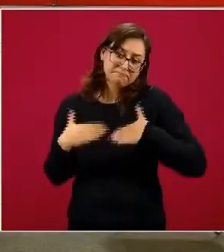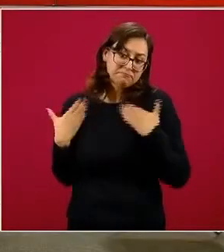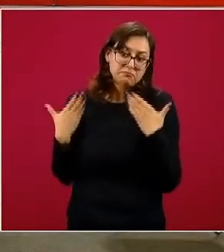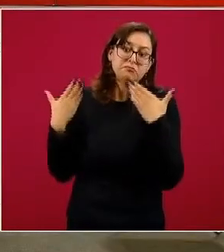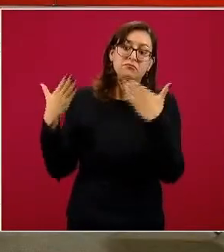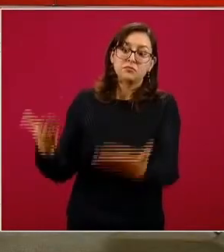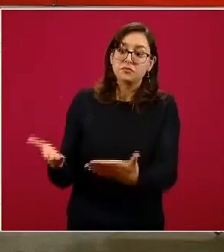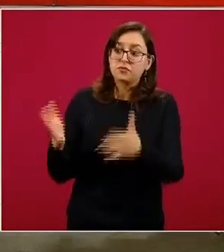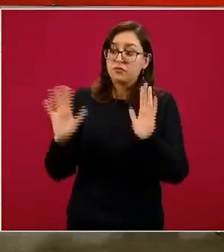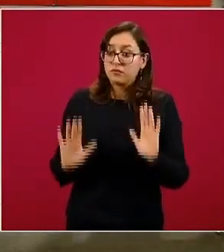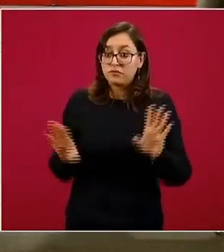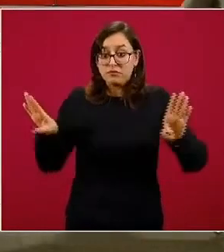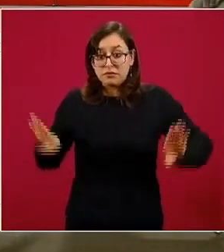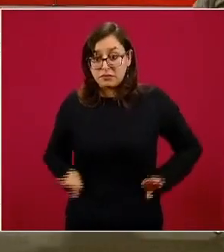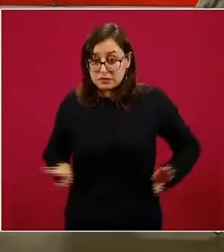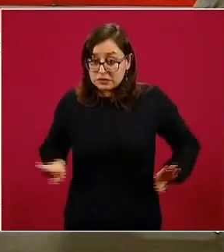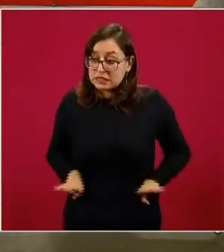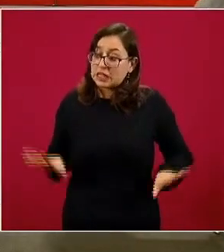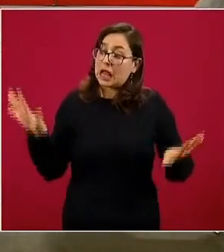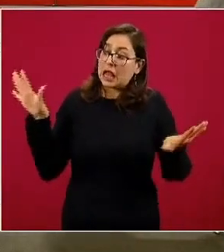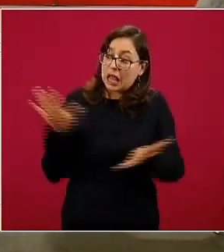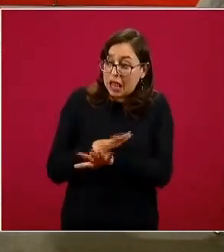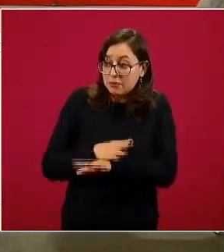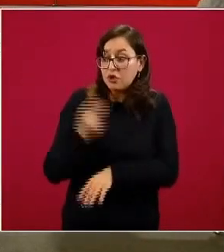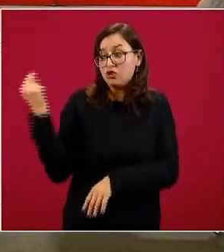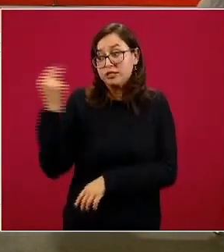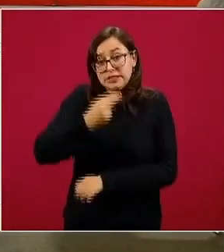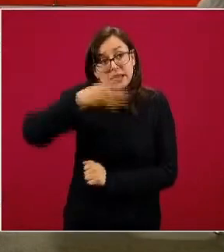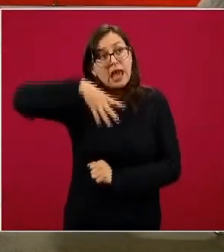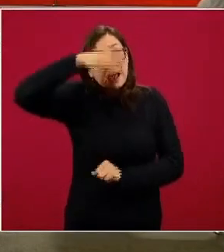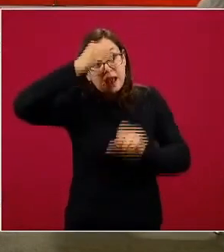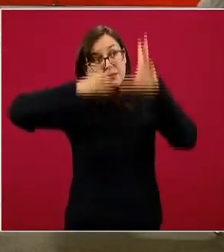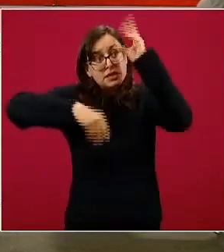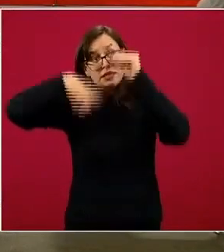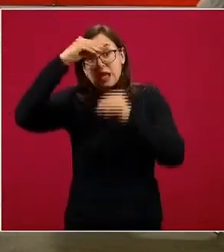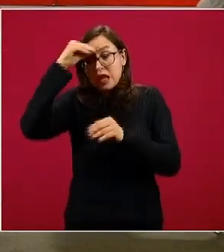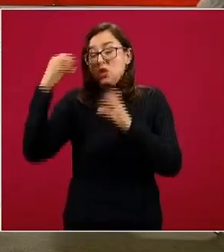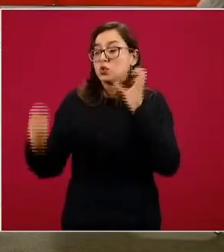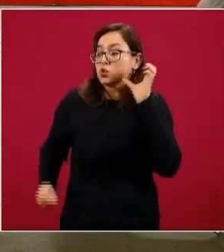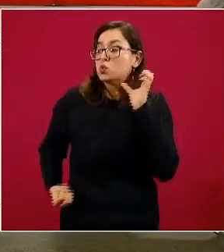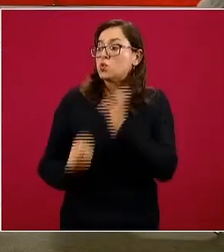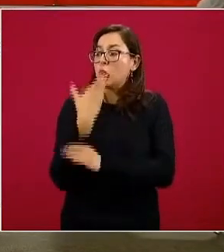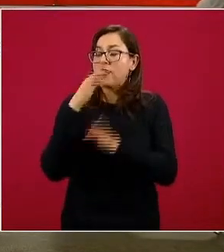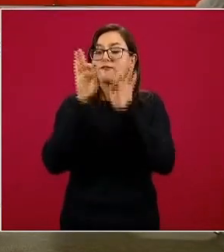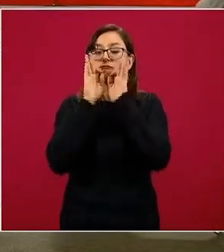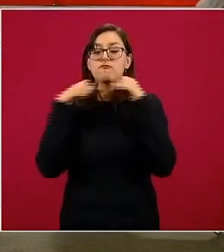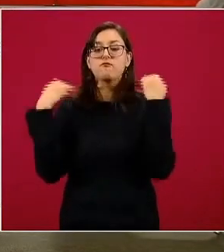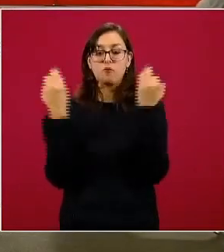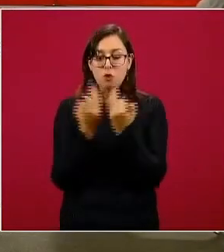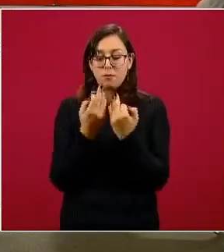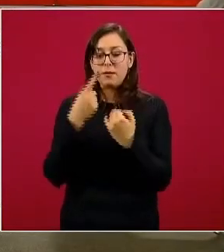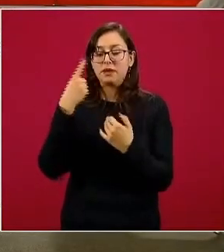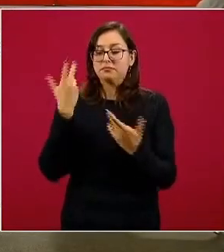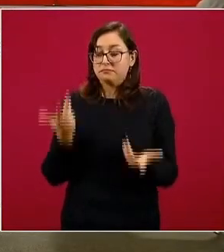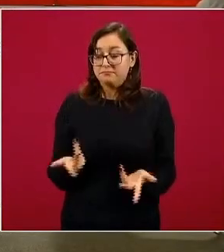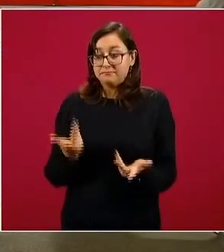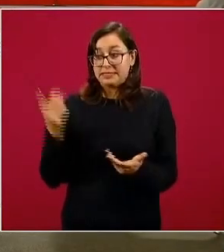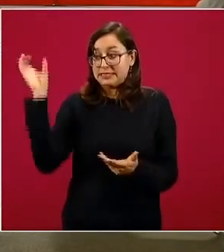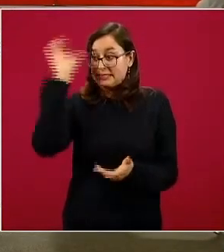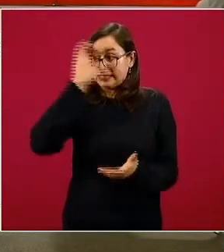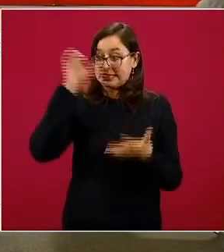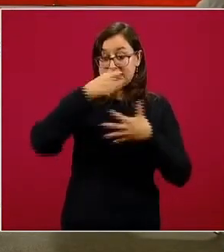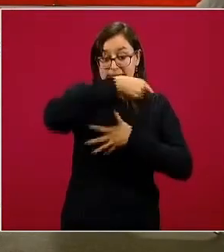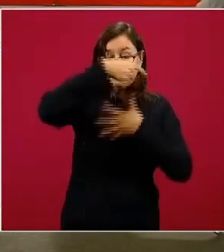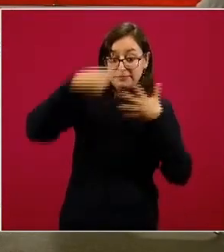los cambios de conducta que son necesarios y que están científicamente identificados como necesarios